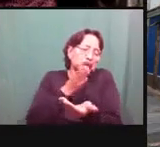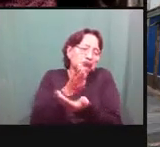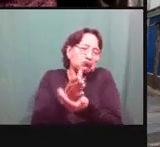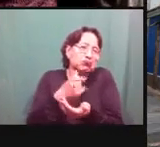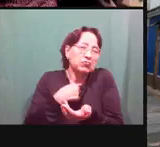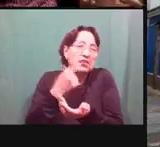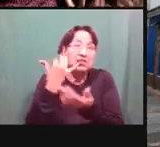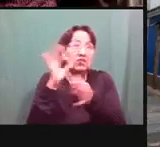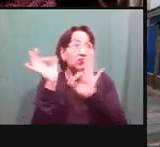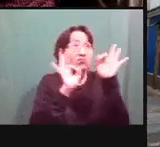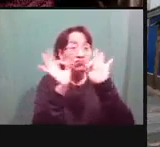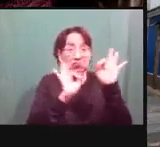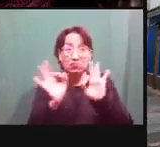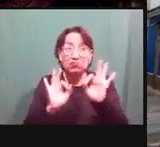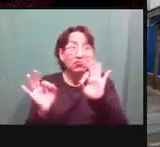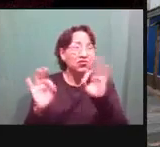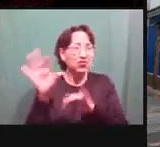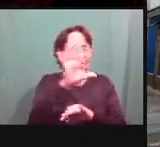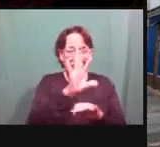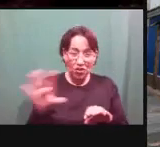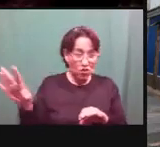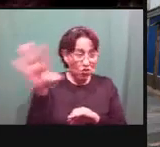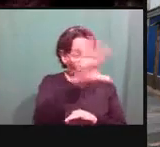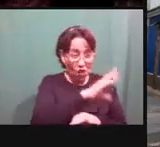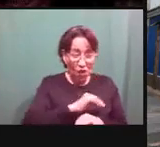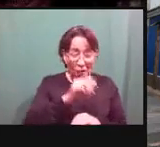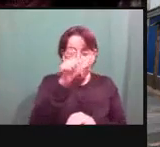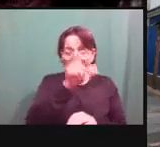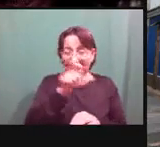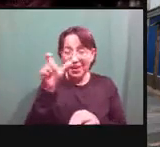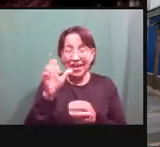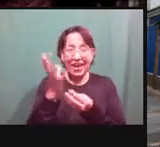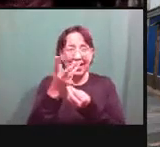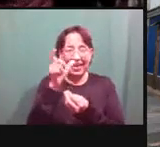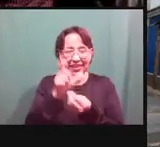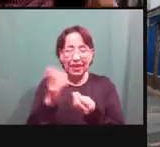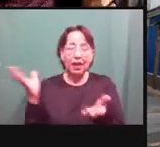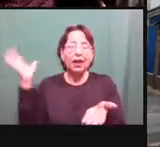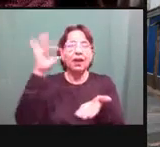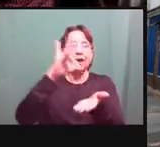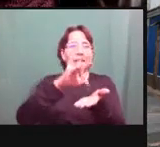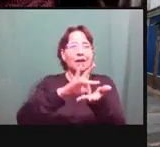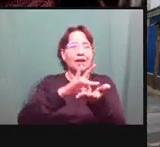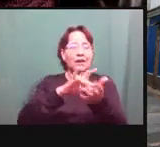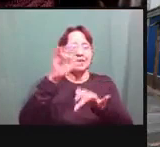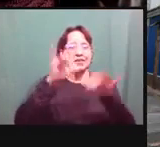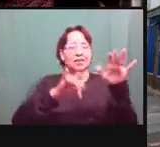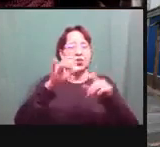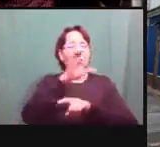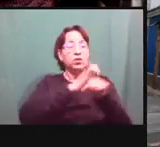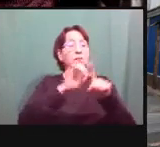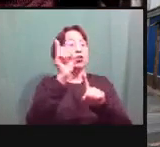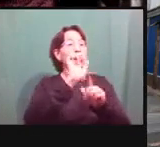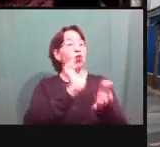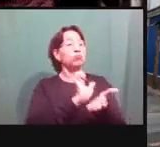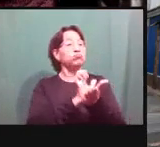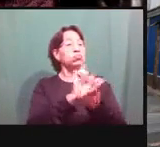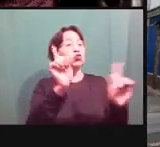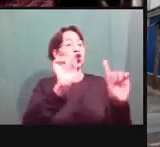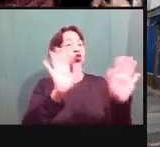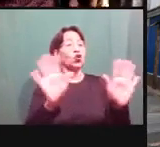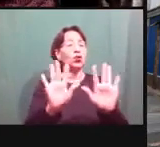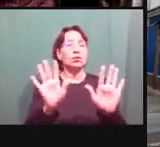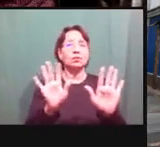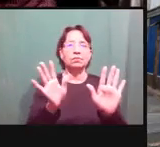este proyecto, ya con todos los artistas en vivo, llegó la Secretaría de Cultura a restringir un poco este proceso porque